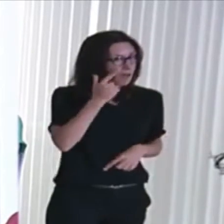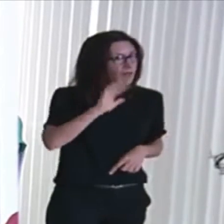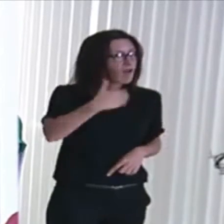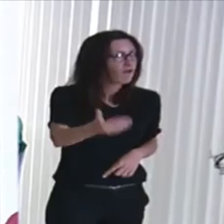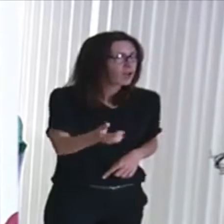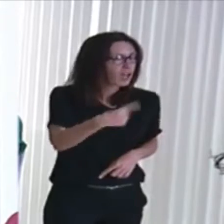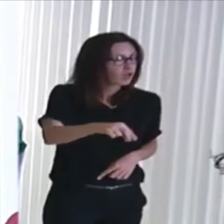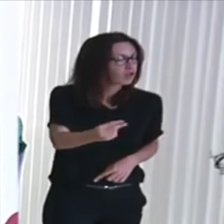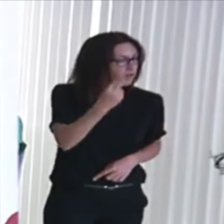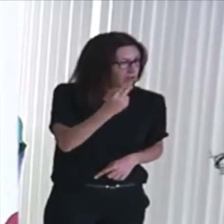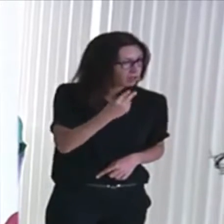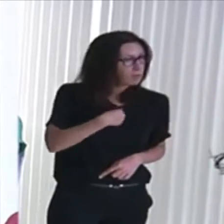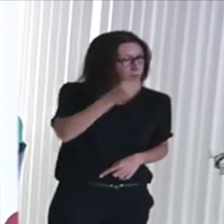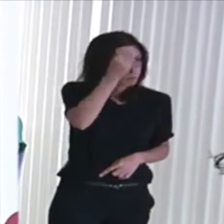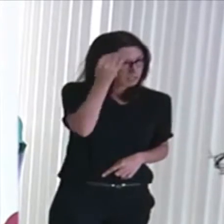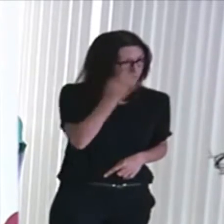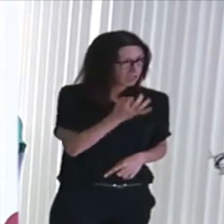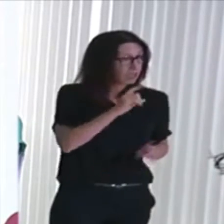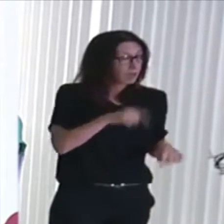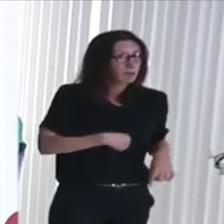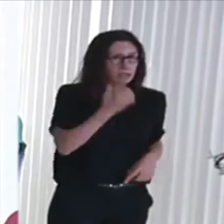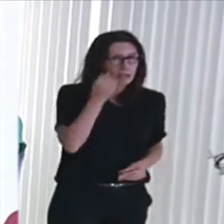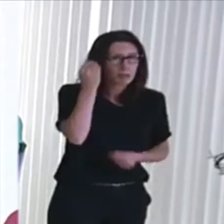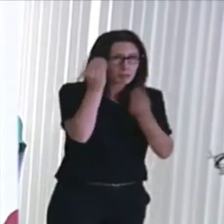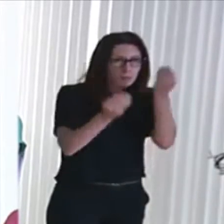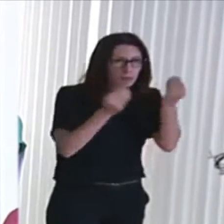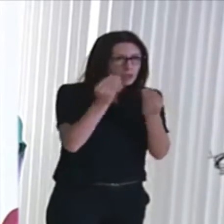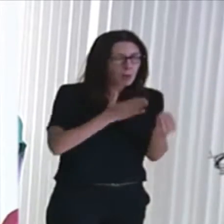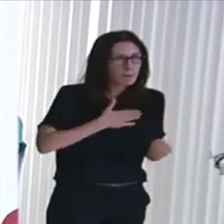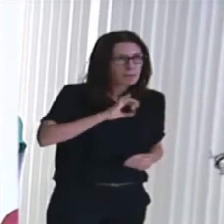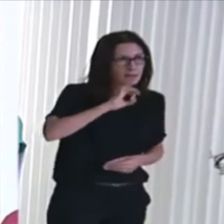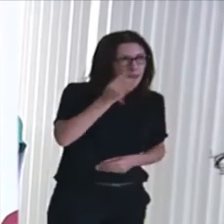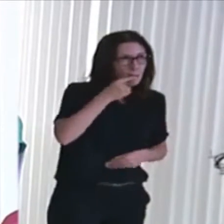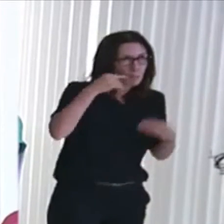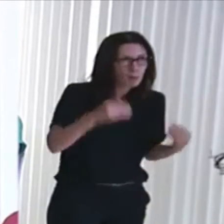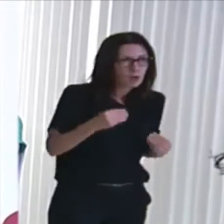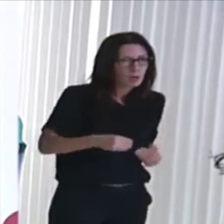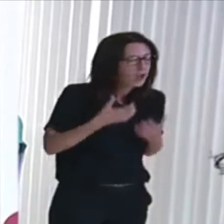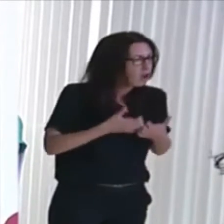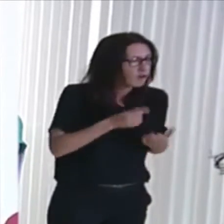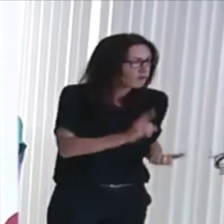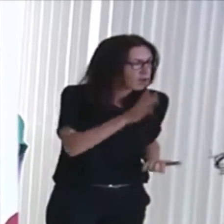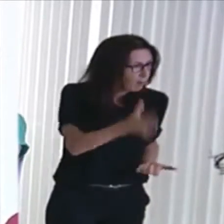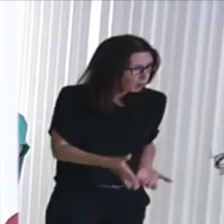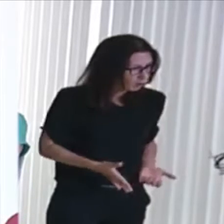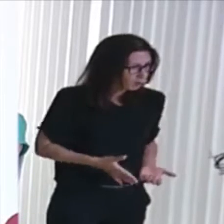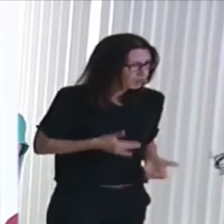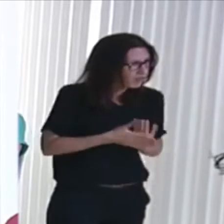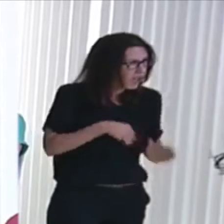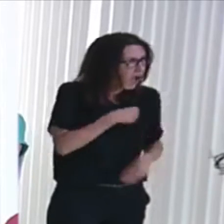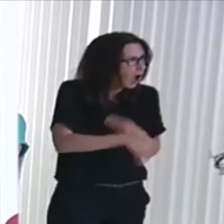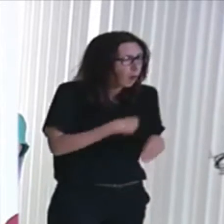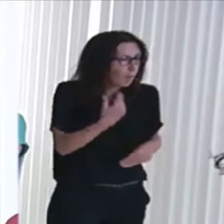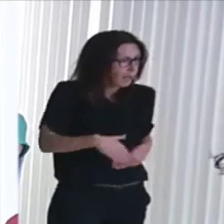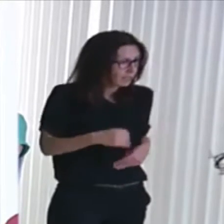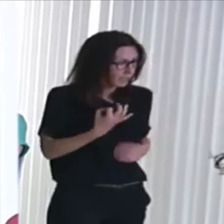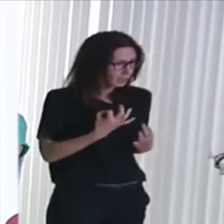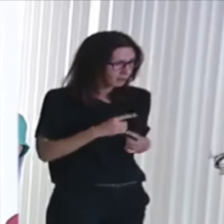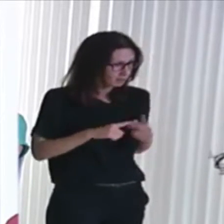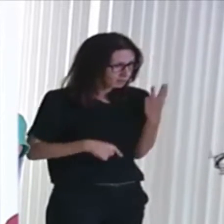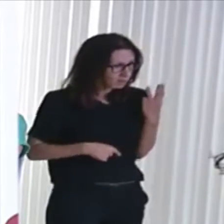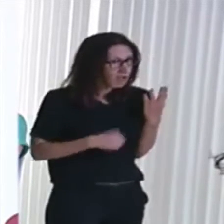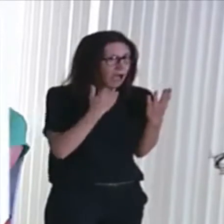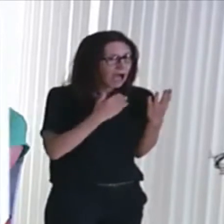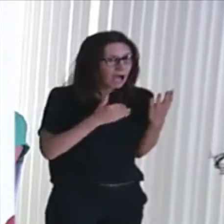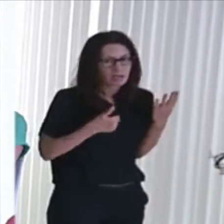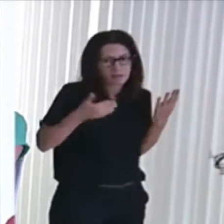las cosas y lo que tú dices. Si yo lo estoy pensando también, mi idea es tan buena, ¿por qué no funciona?, ¿no? ¿Qué estoy haciendo mal? Y tener alguien